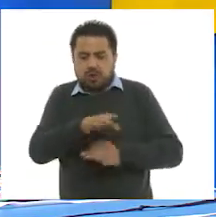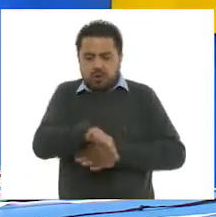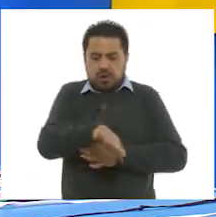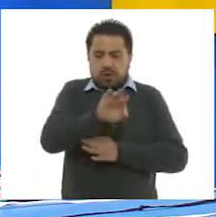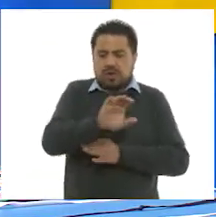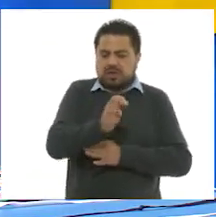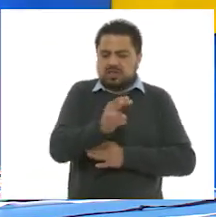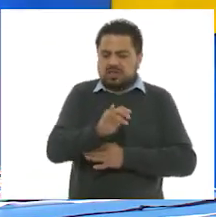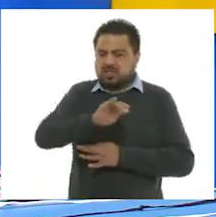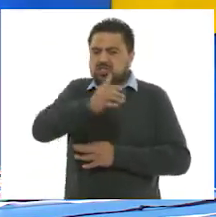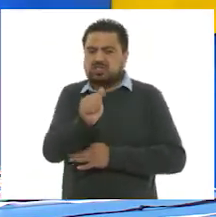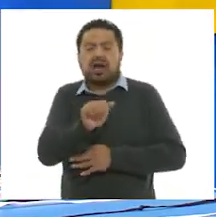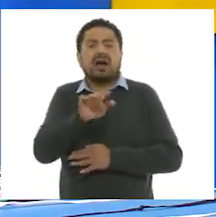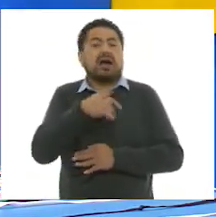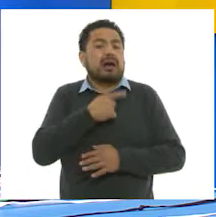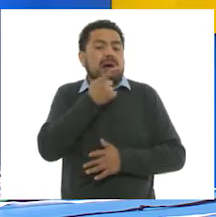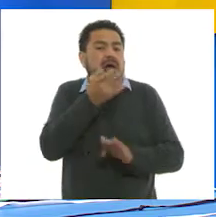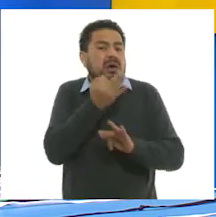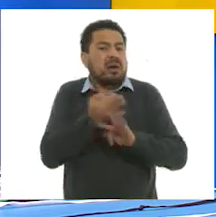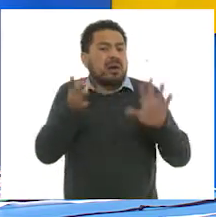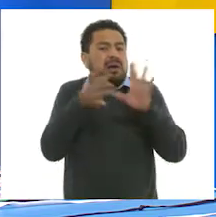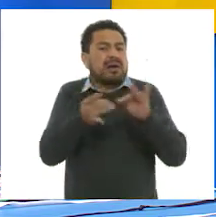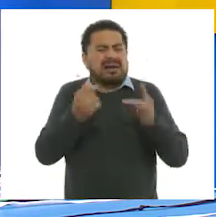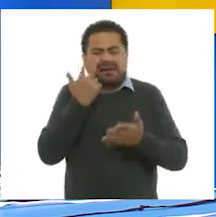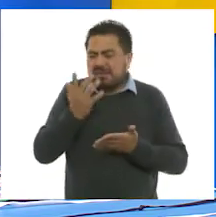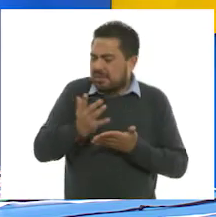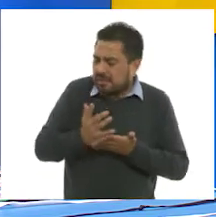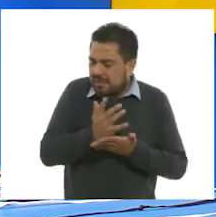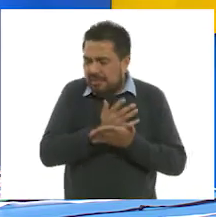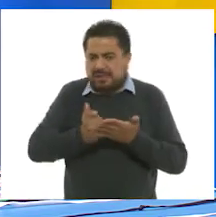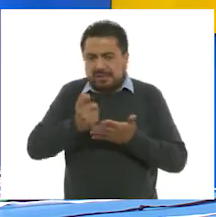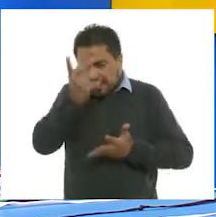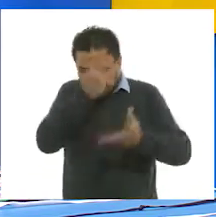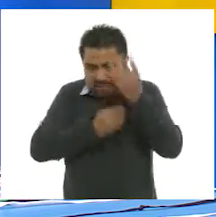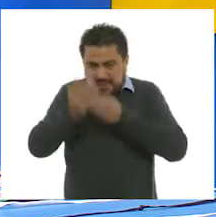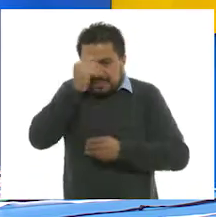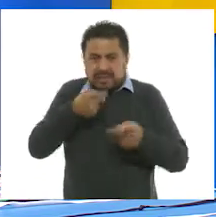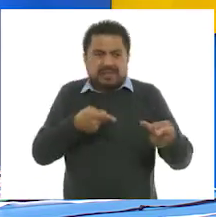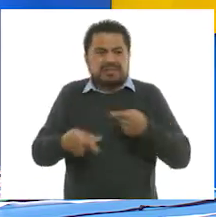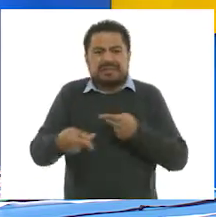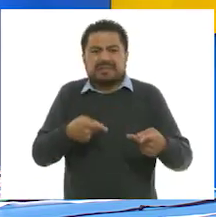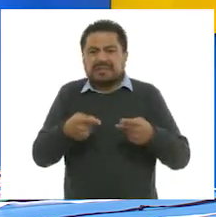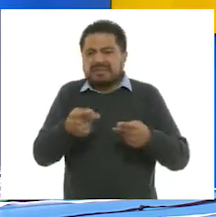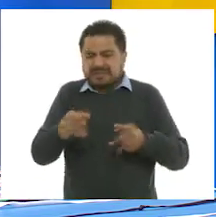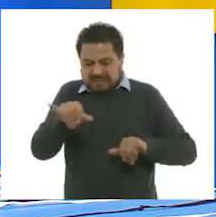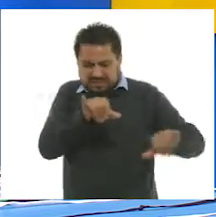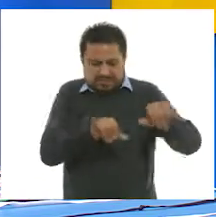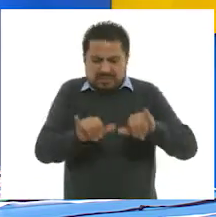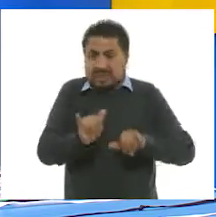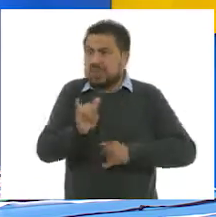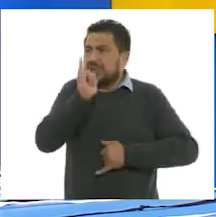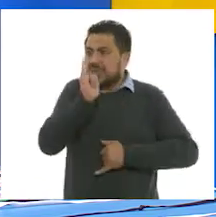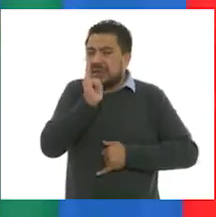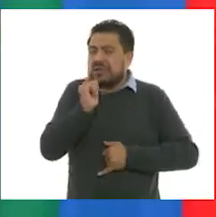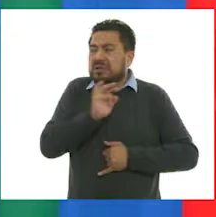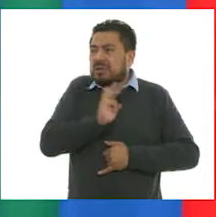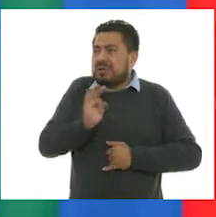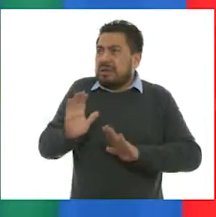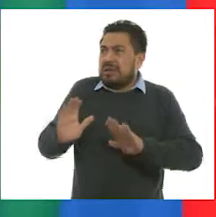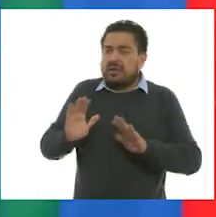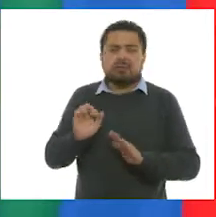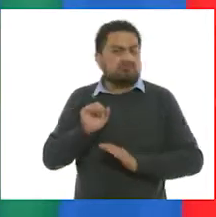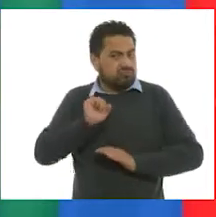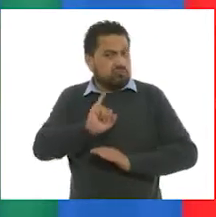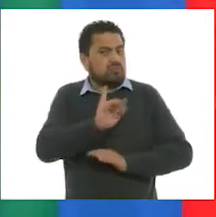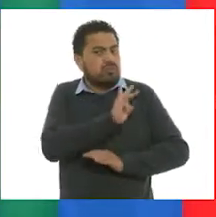chicha. Y déjeme decirle que yo tengo unas ganas enormes de aprender a preparar dicha bebida. ¿Cree que me podría enseñar? Por supuesto,